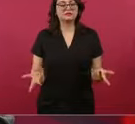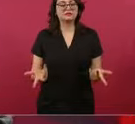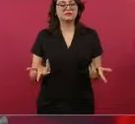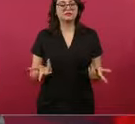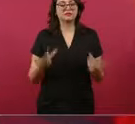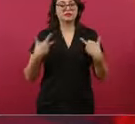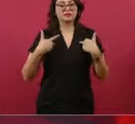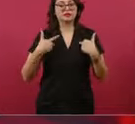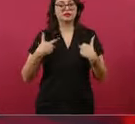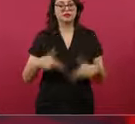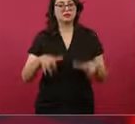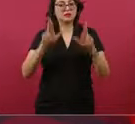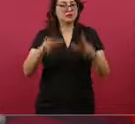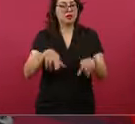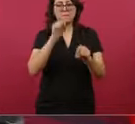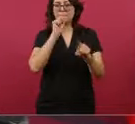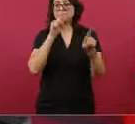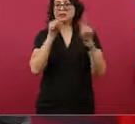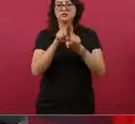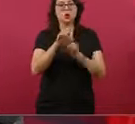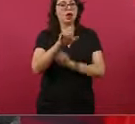representante del Bester Gordillo,